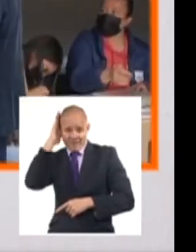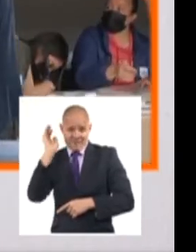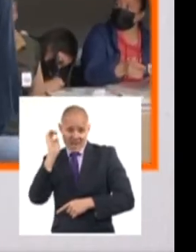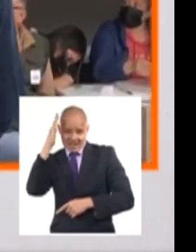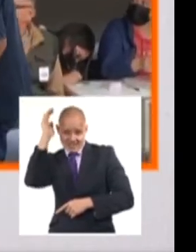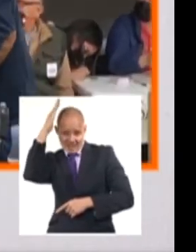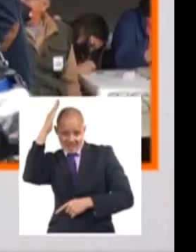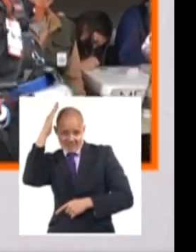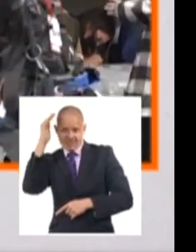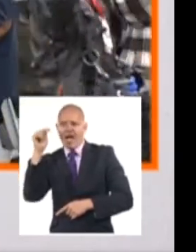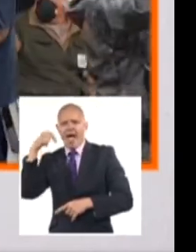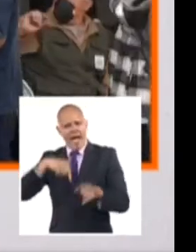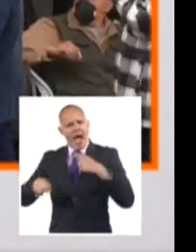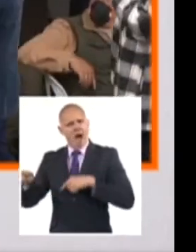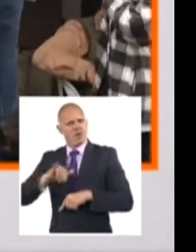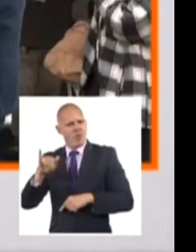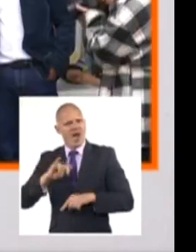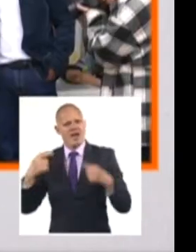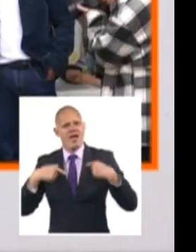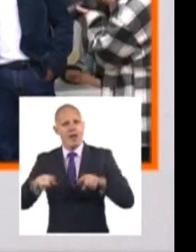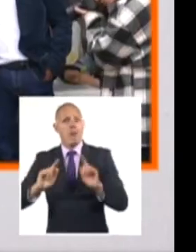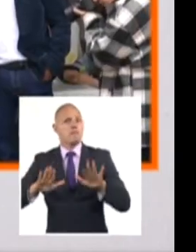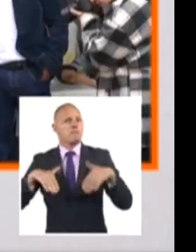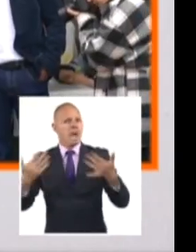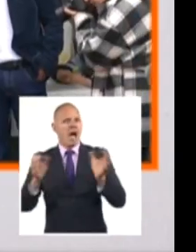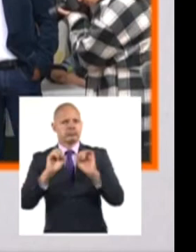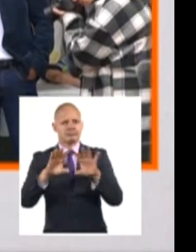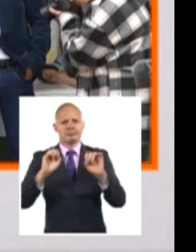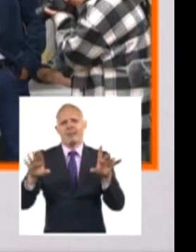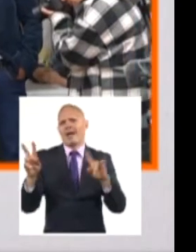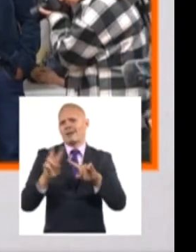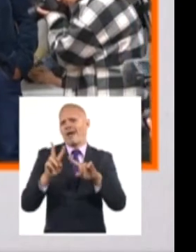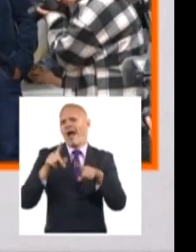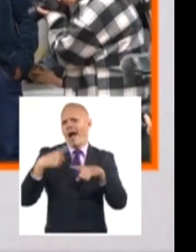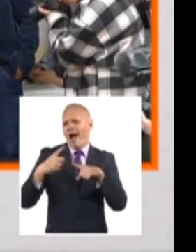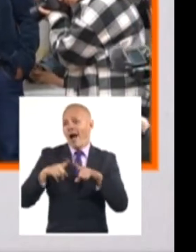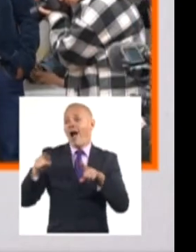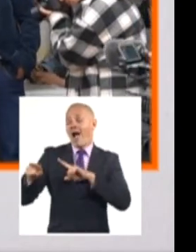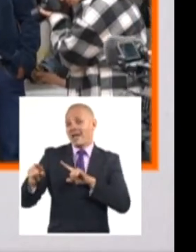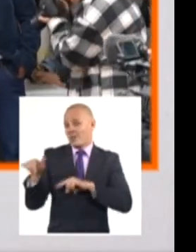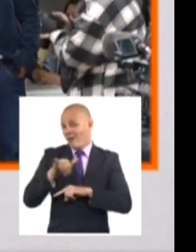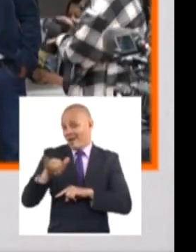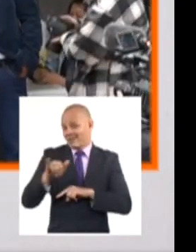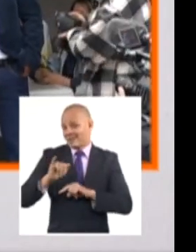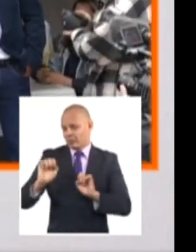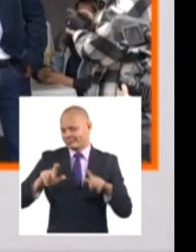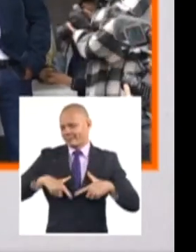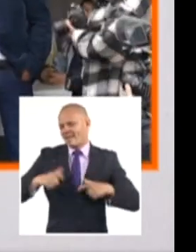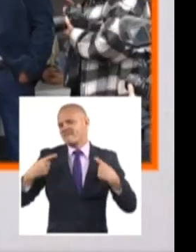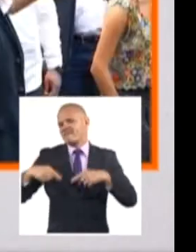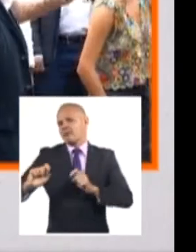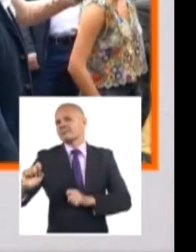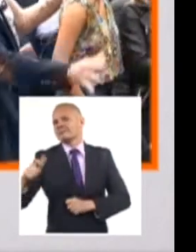a márquez como candidata a la vicepresidencia yo pienso que ha sido muy importante no solamente porque visibilizar la